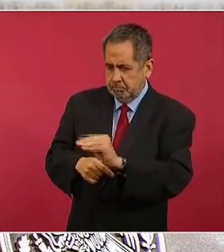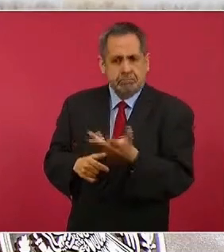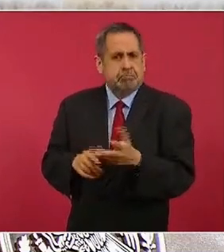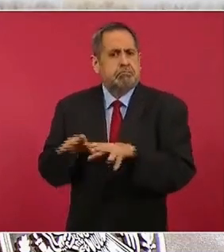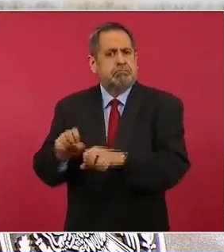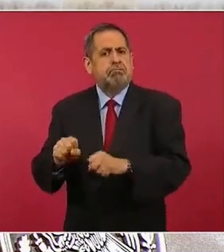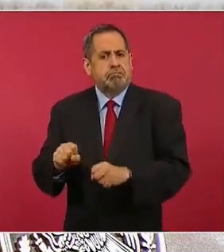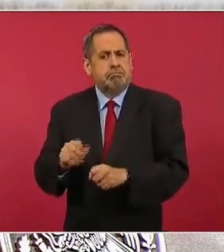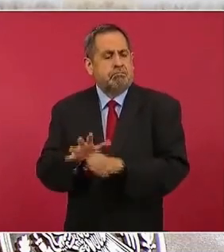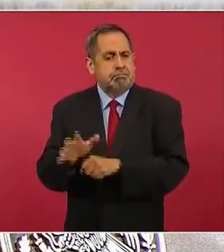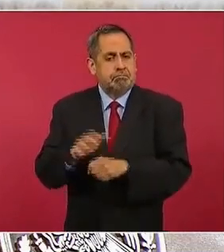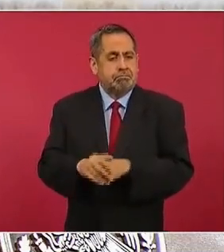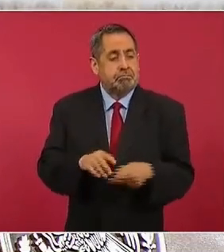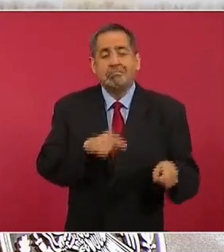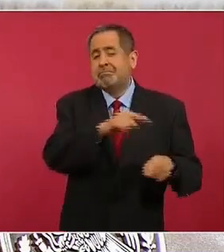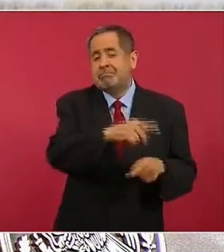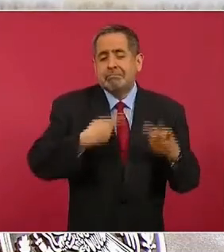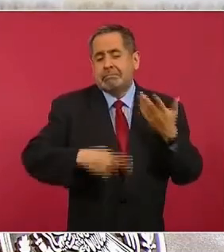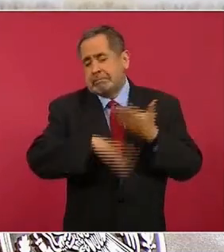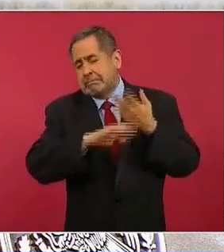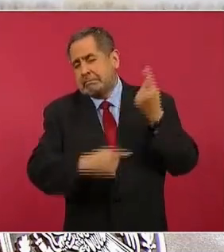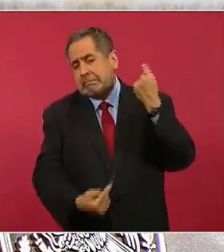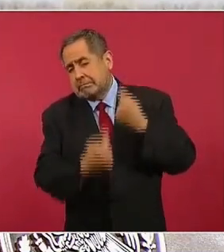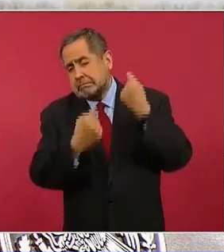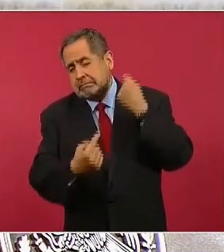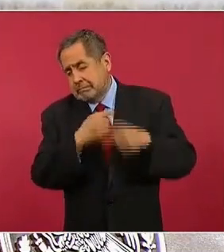aunque nos insulten,